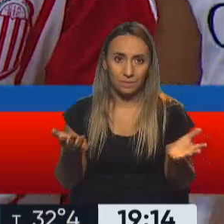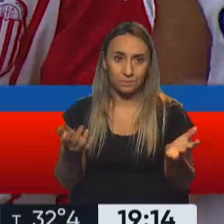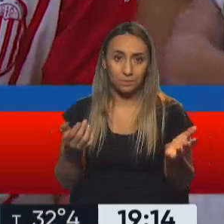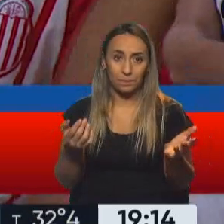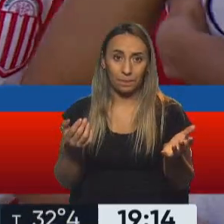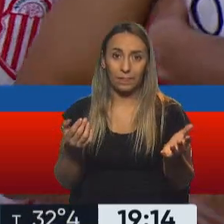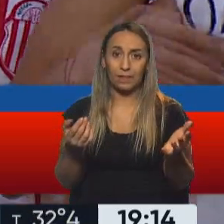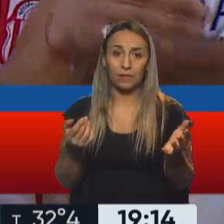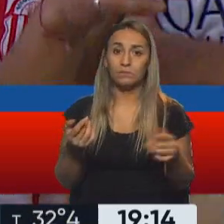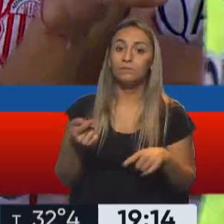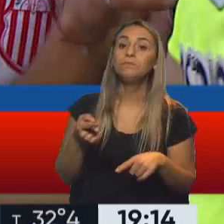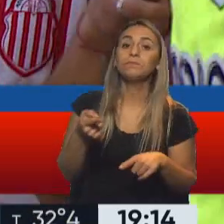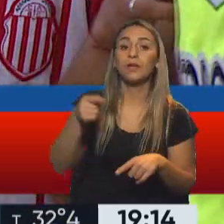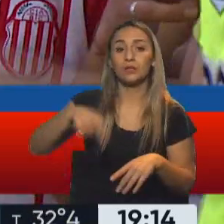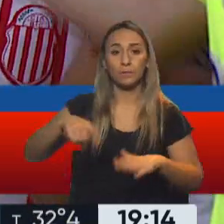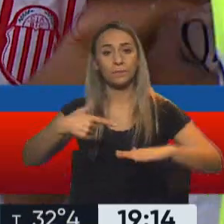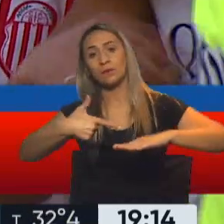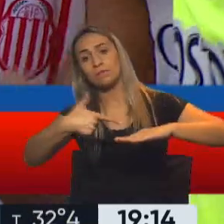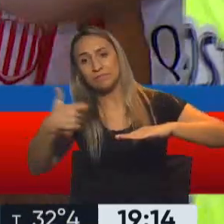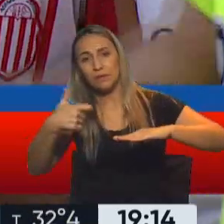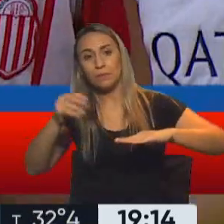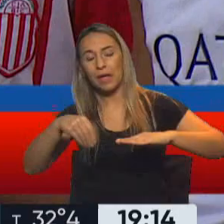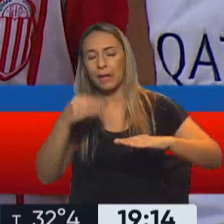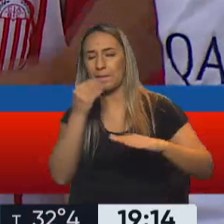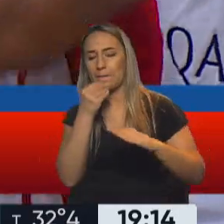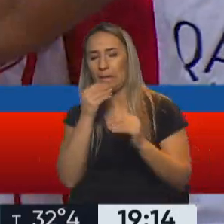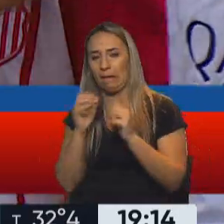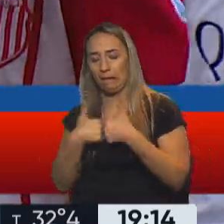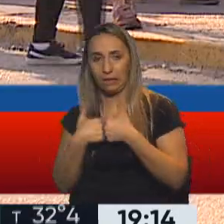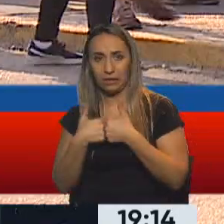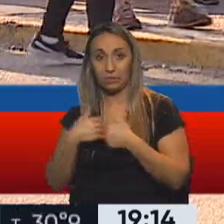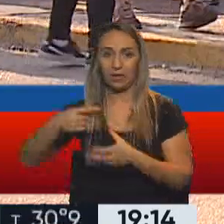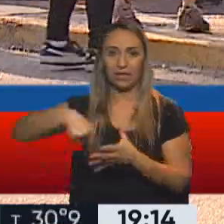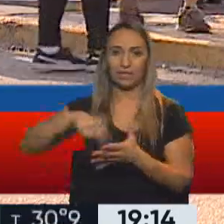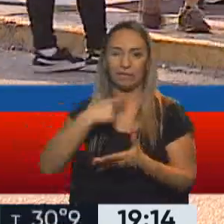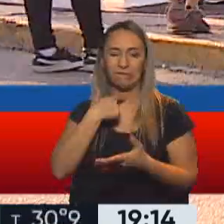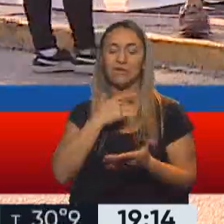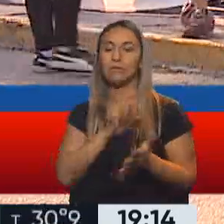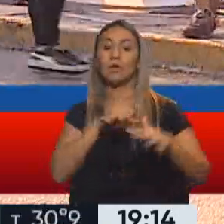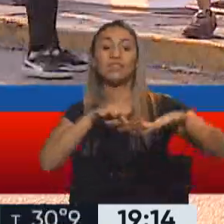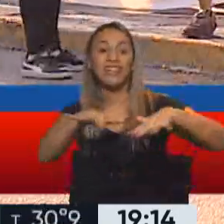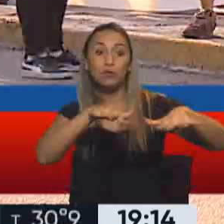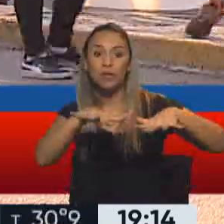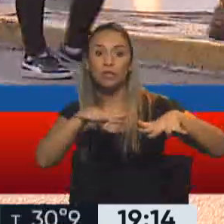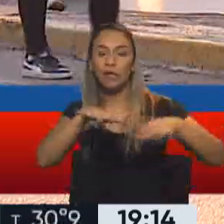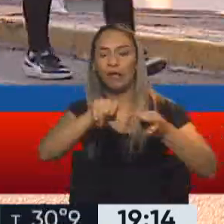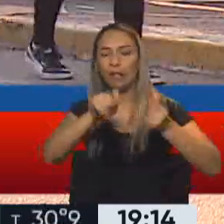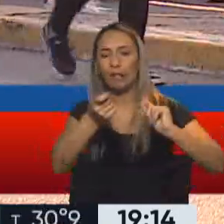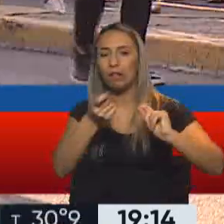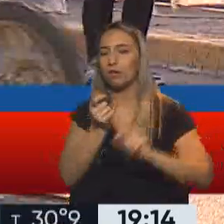a partir del fusilamiento, un encubrimiento, porque intentaron después distorsionar la escena del crimen. Es